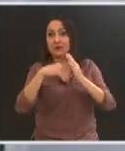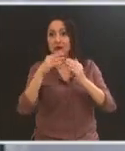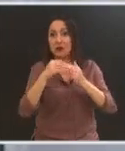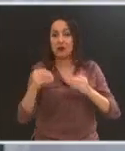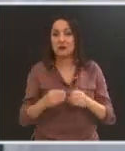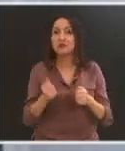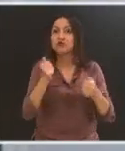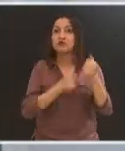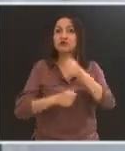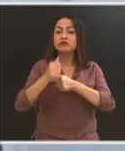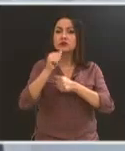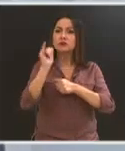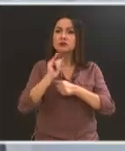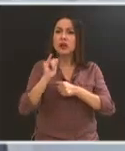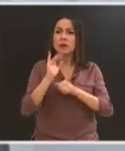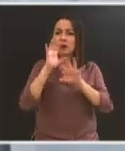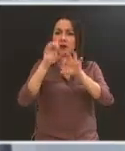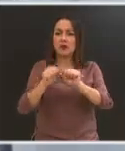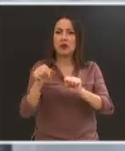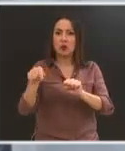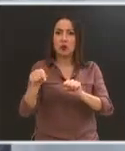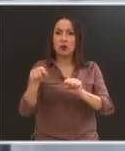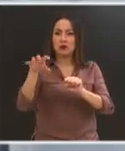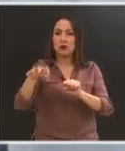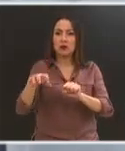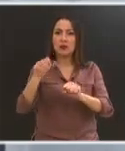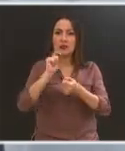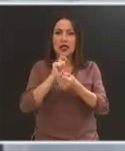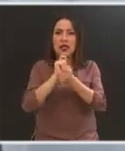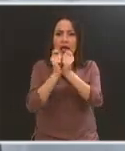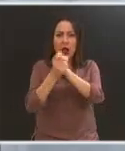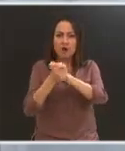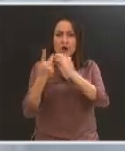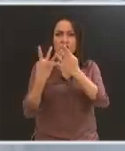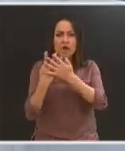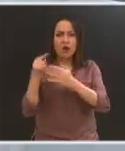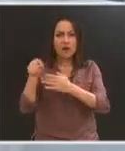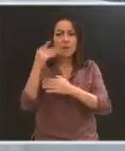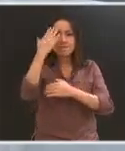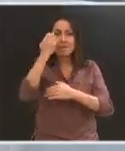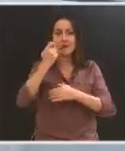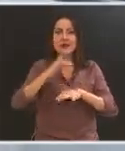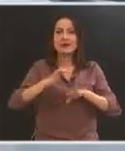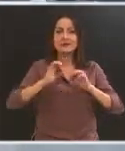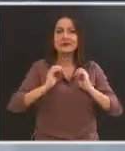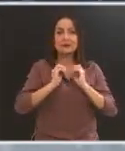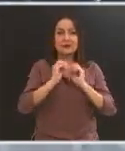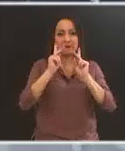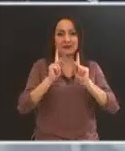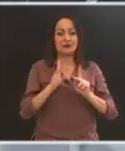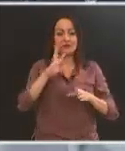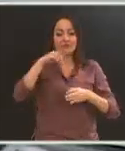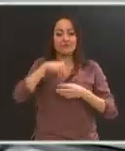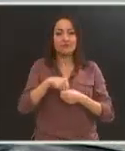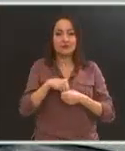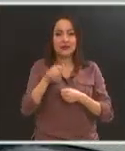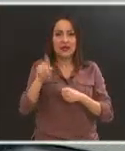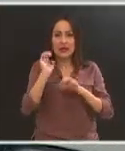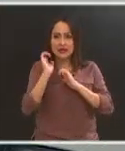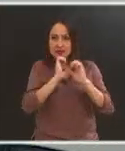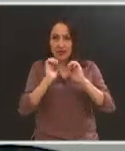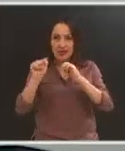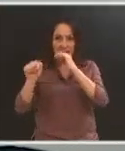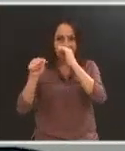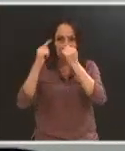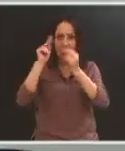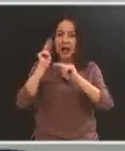Las autoridades también allanaron uno de los módulos de la reforma, ya que en apariencia existen más personas involucradas en la logística del